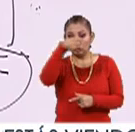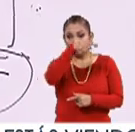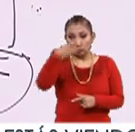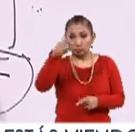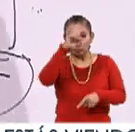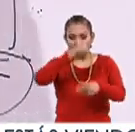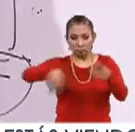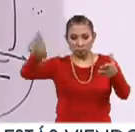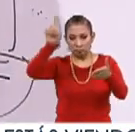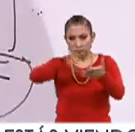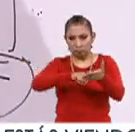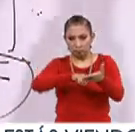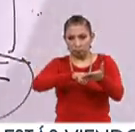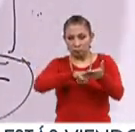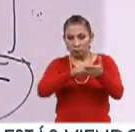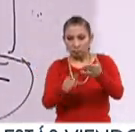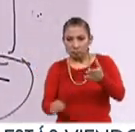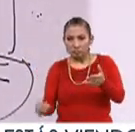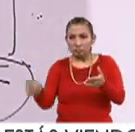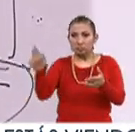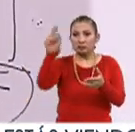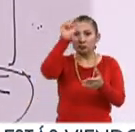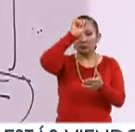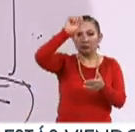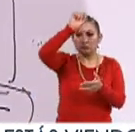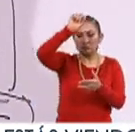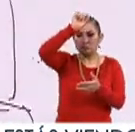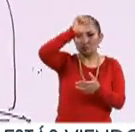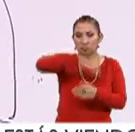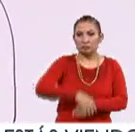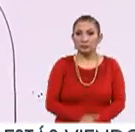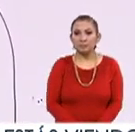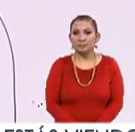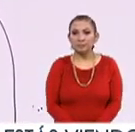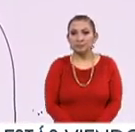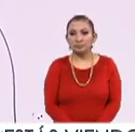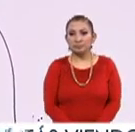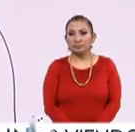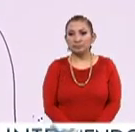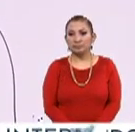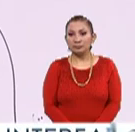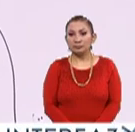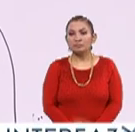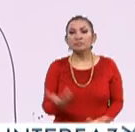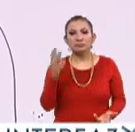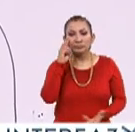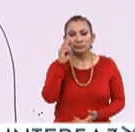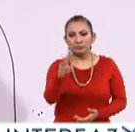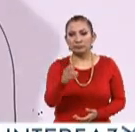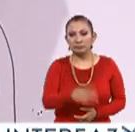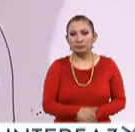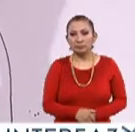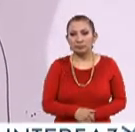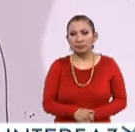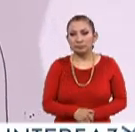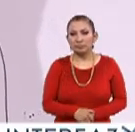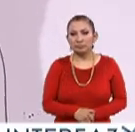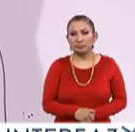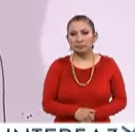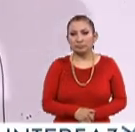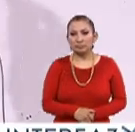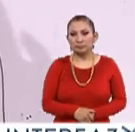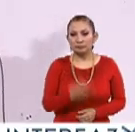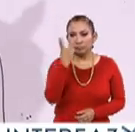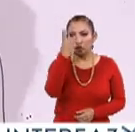Las quito y las subo de nivel como un punto en el siguiente. Y veo que me dio. Aquí tengo